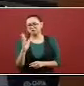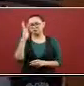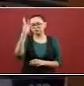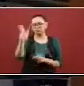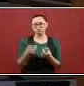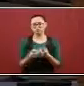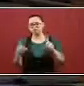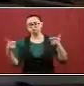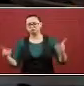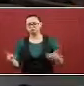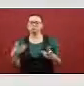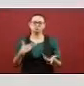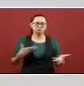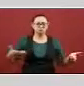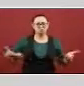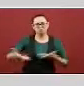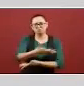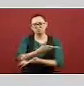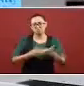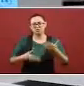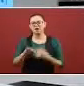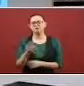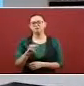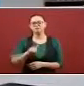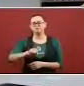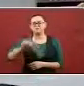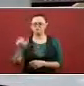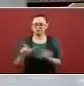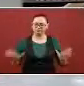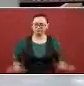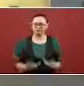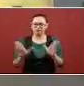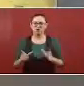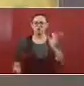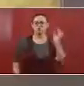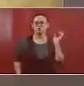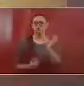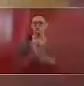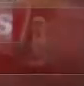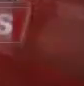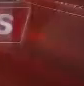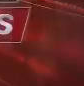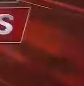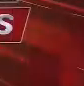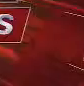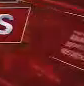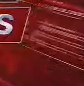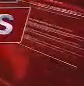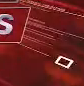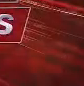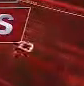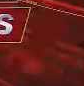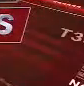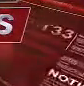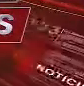centros de investigación nacionales para el desarrollo de proyectos de interés de la Secretaría de Marina.